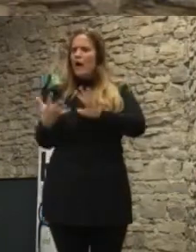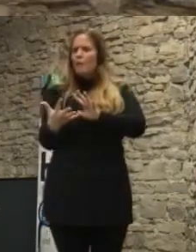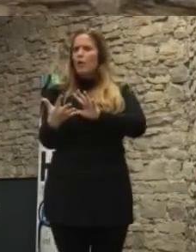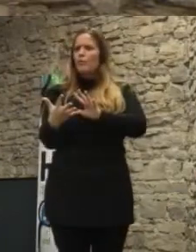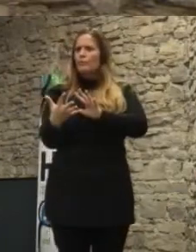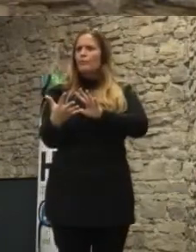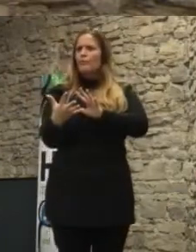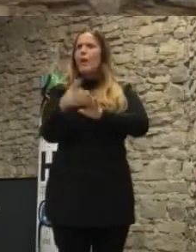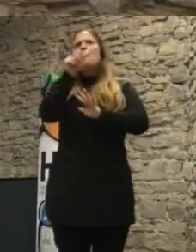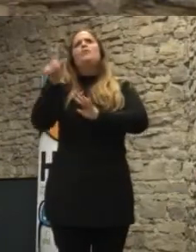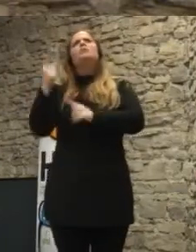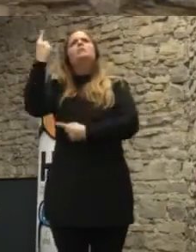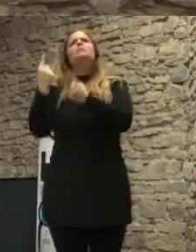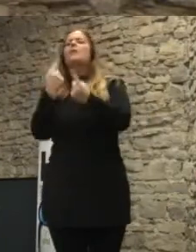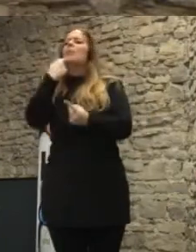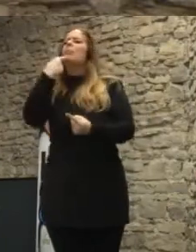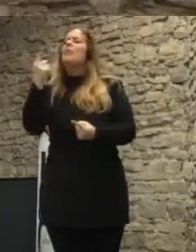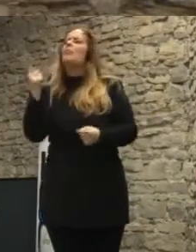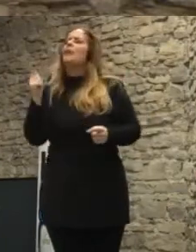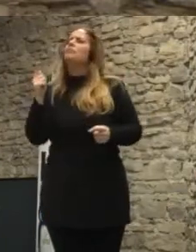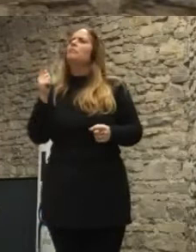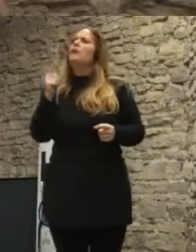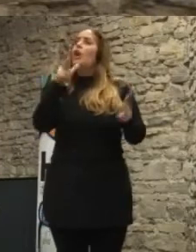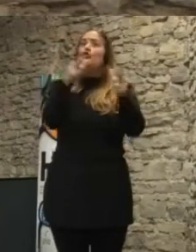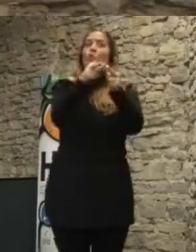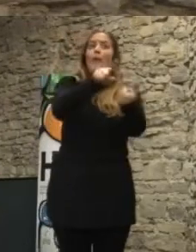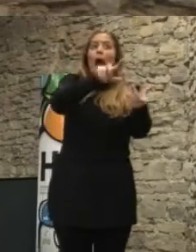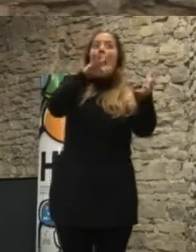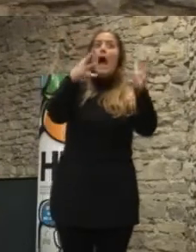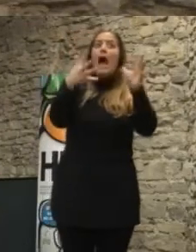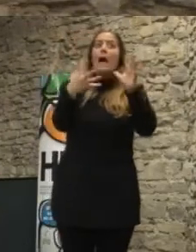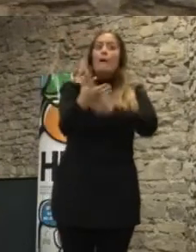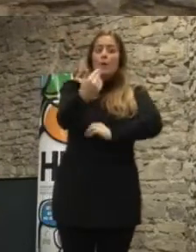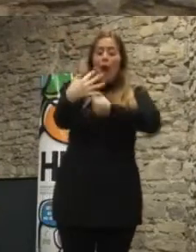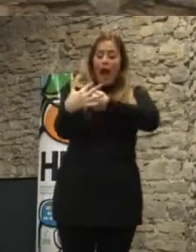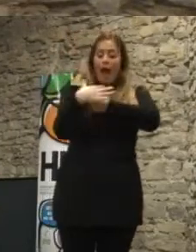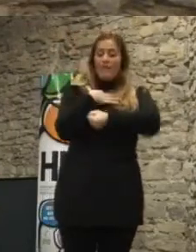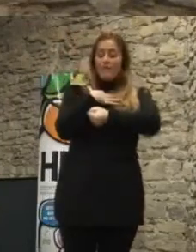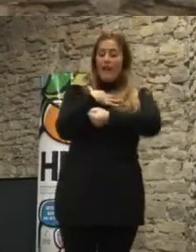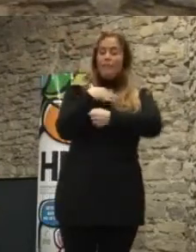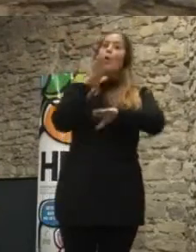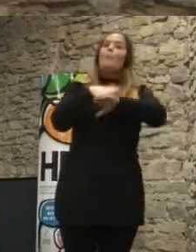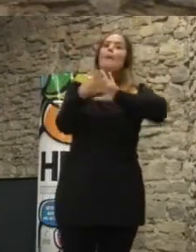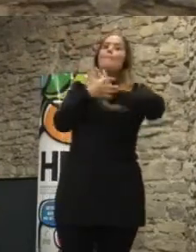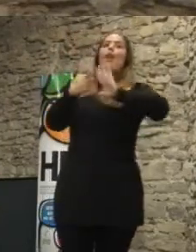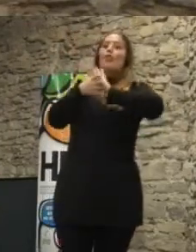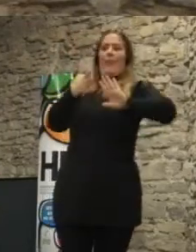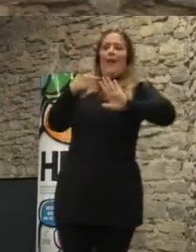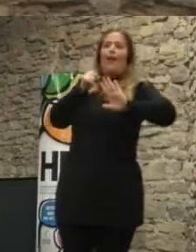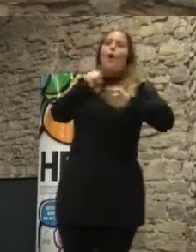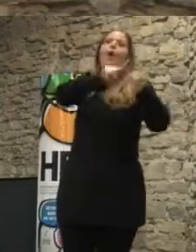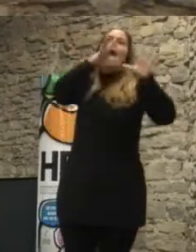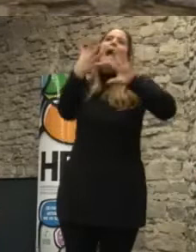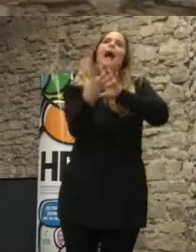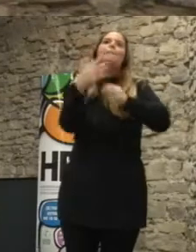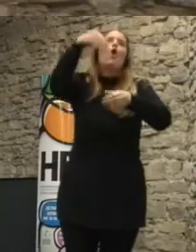hay quien dice que es que nos afecta más la velocidad que el contenido del cambio, ¿no? Es decir, no es que las cosas